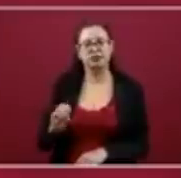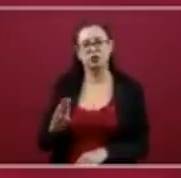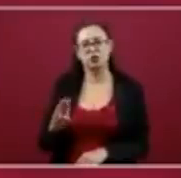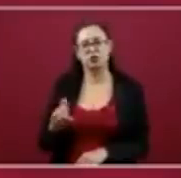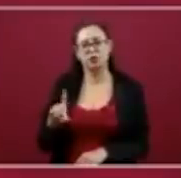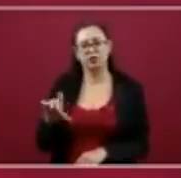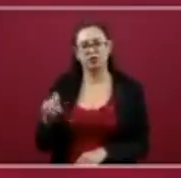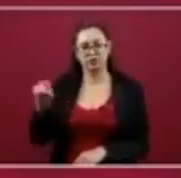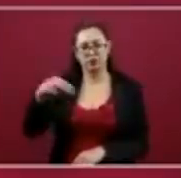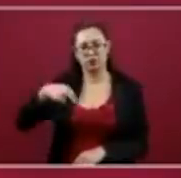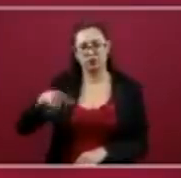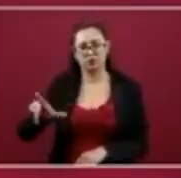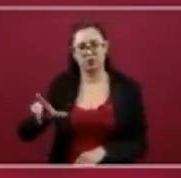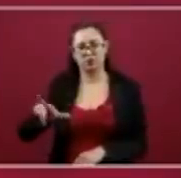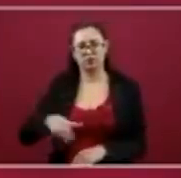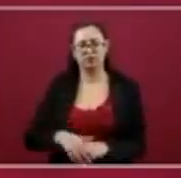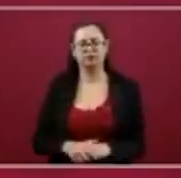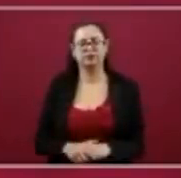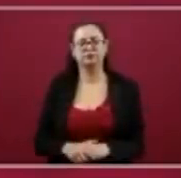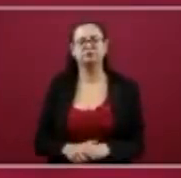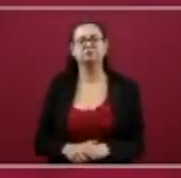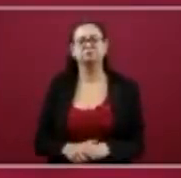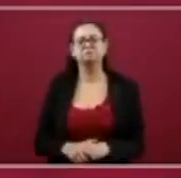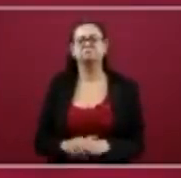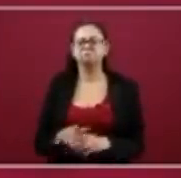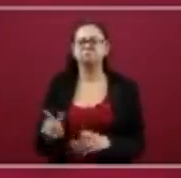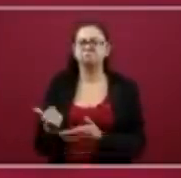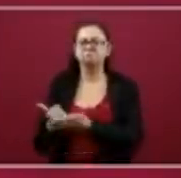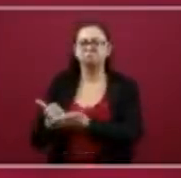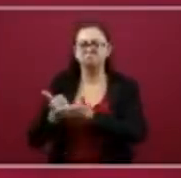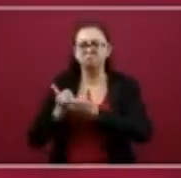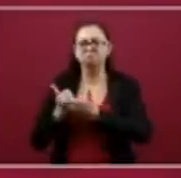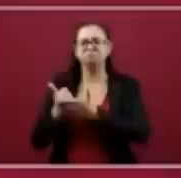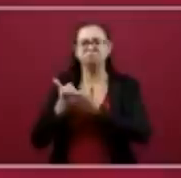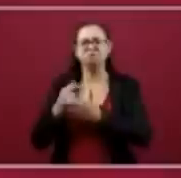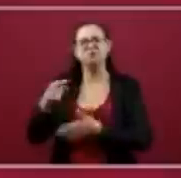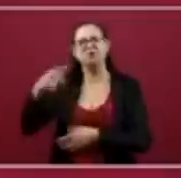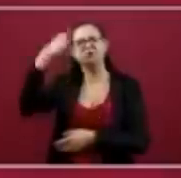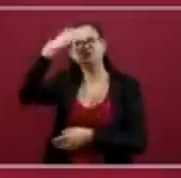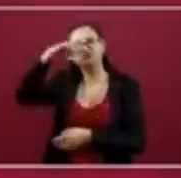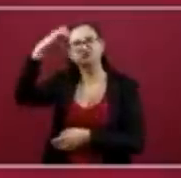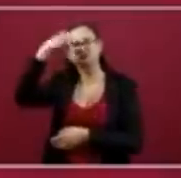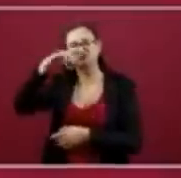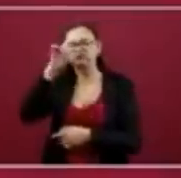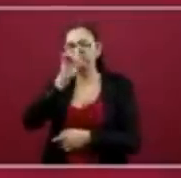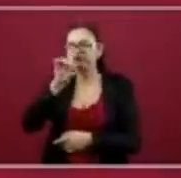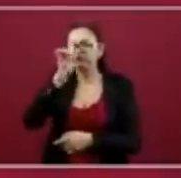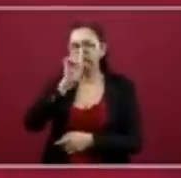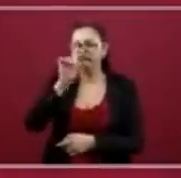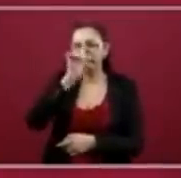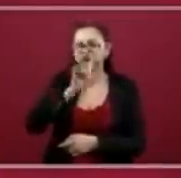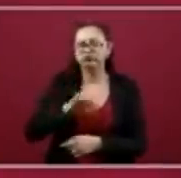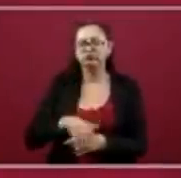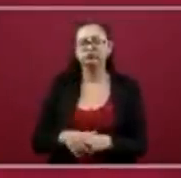Nuevo León, y nos está ayudando con su experiencia,